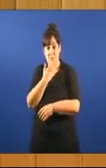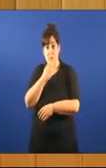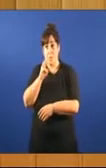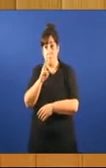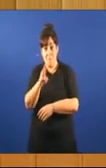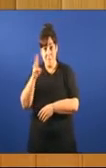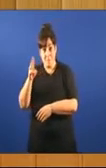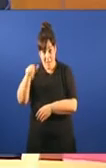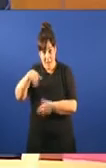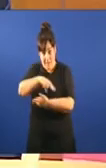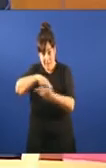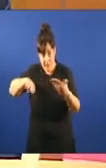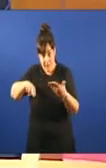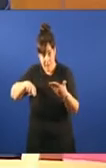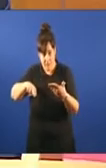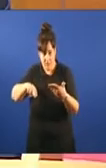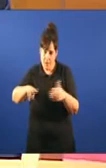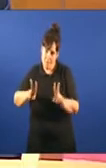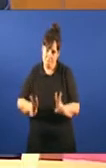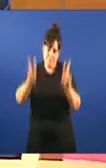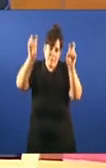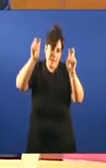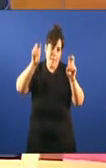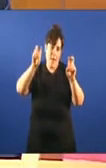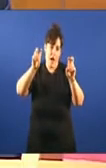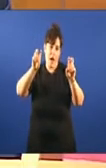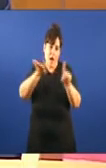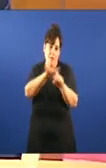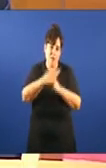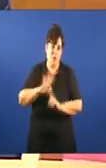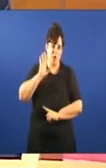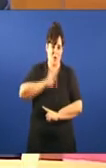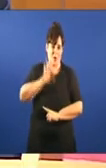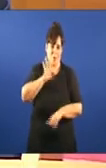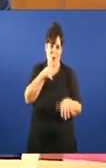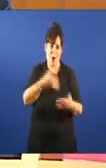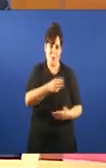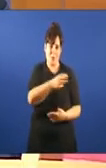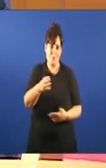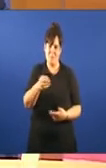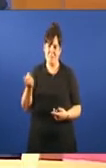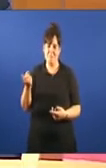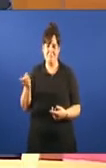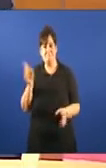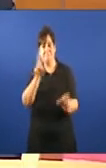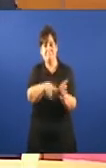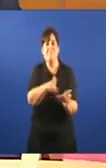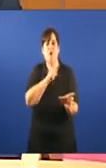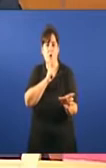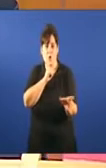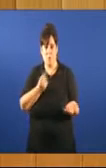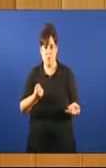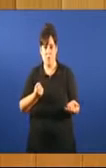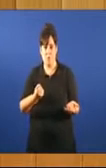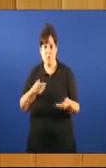de Galiza nas tramas de corrupción do Partido Popular e ten que decirnos que máis ten que